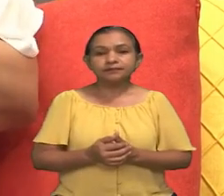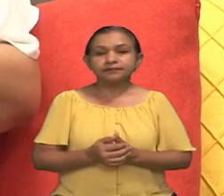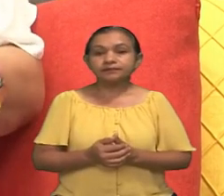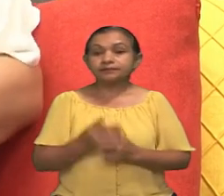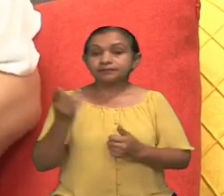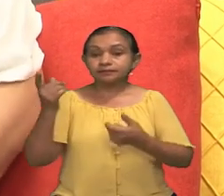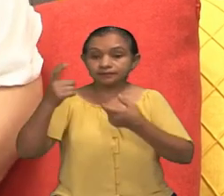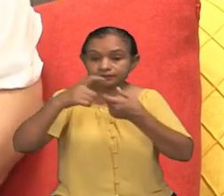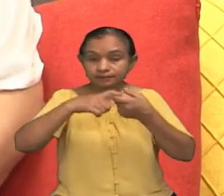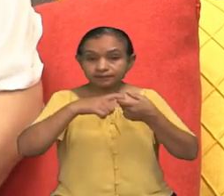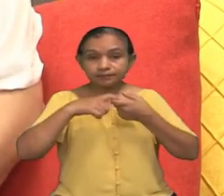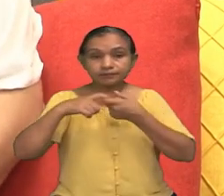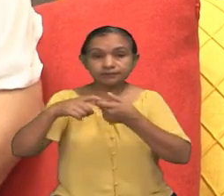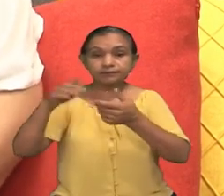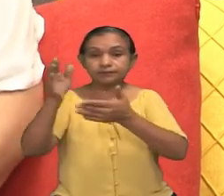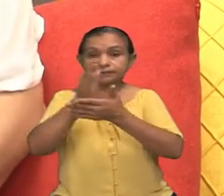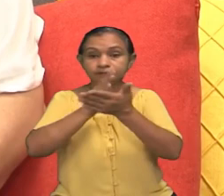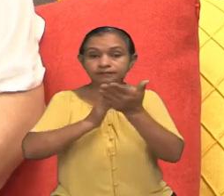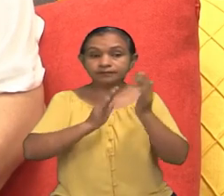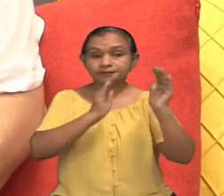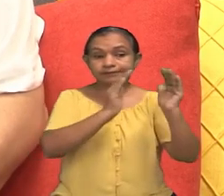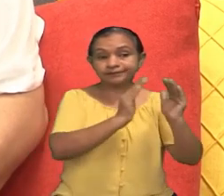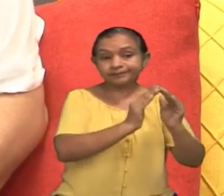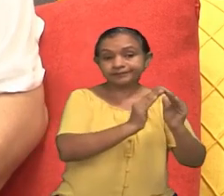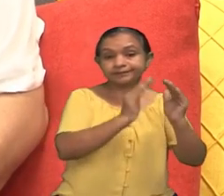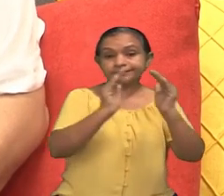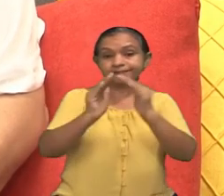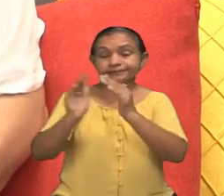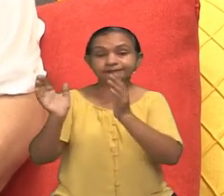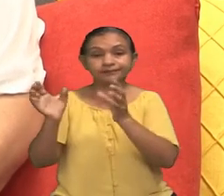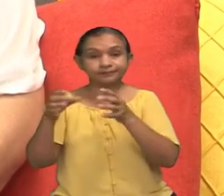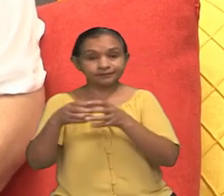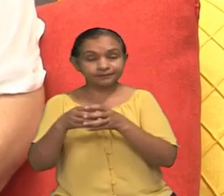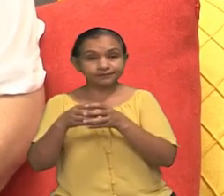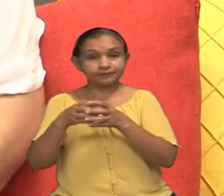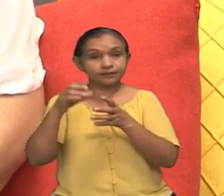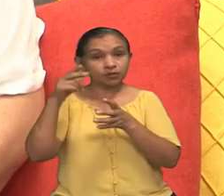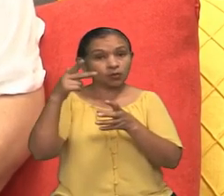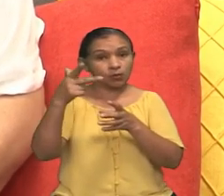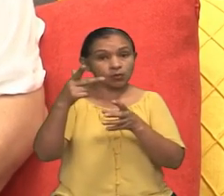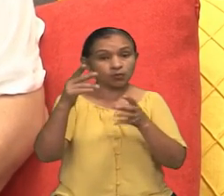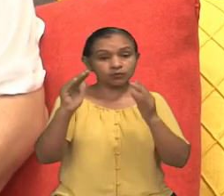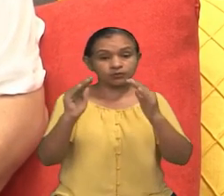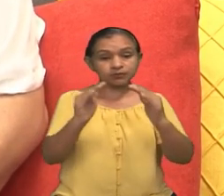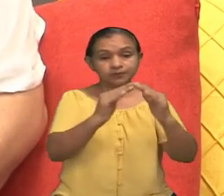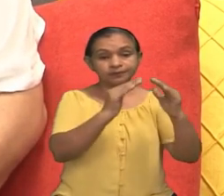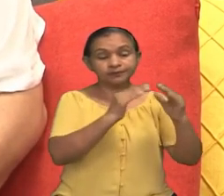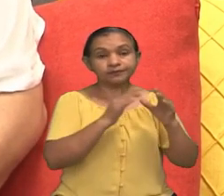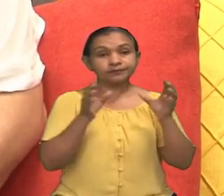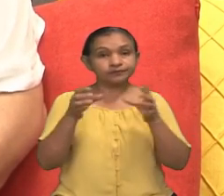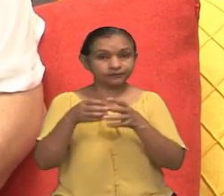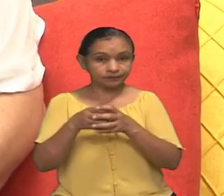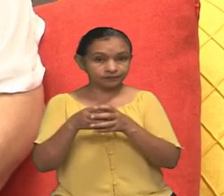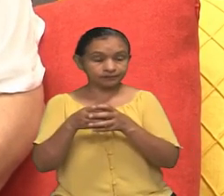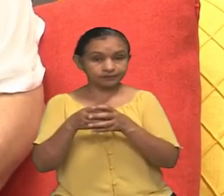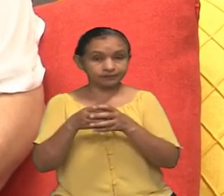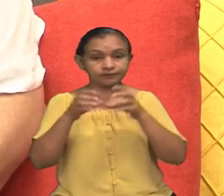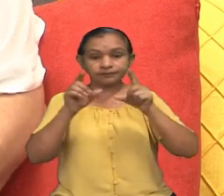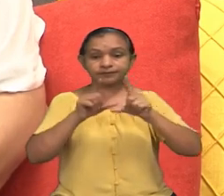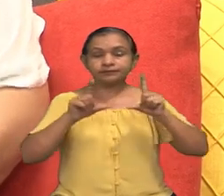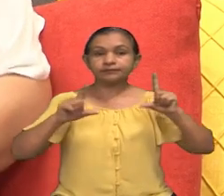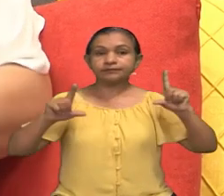con la coordinación de algunas casas club. Tenemos 8 casas club a nivel nacional, que son